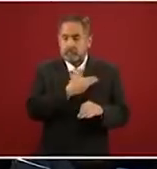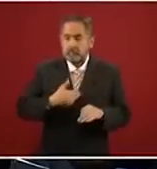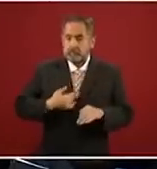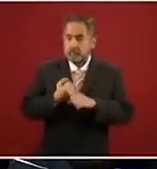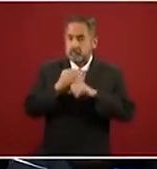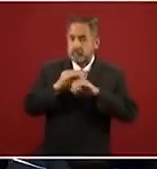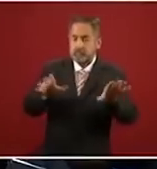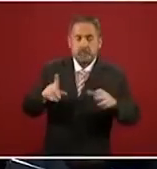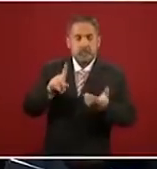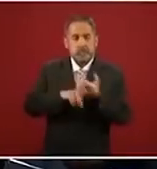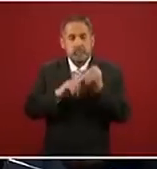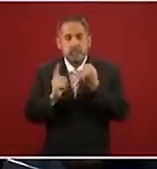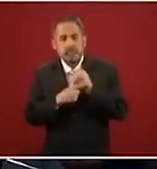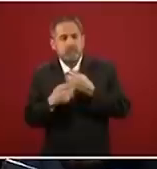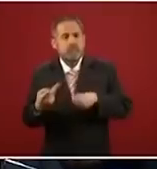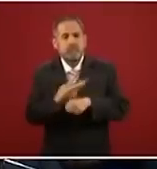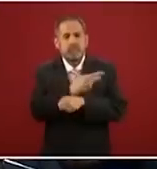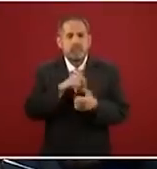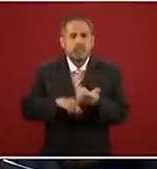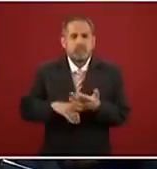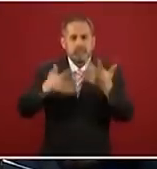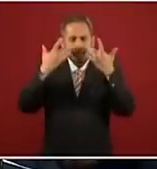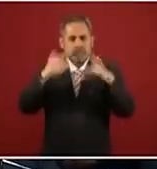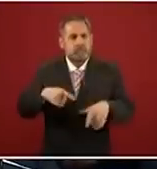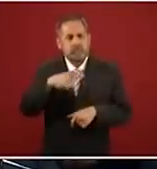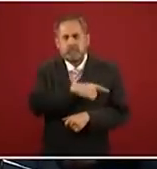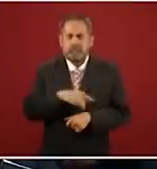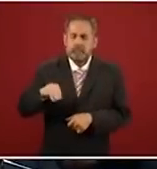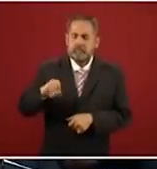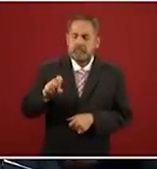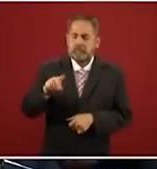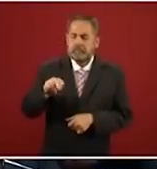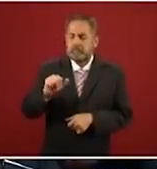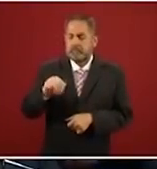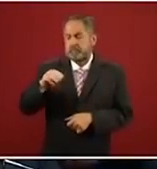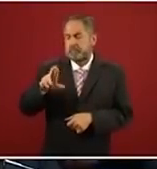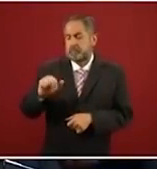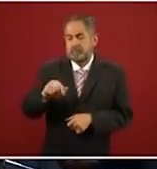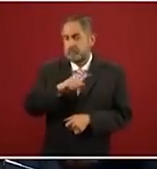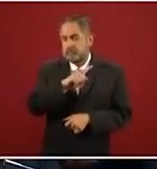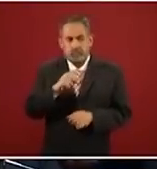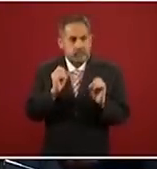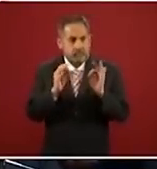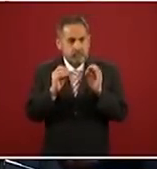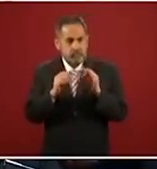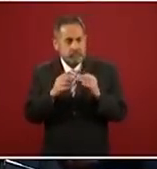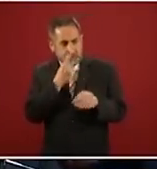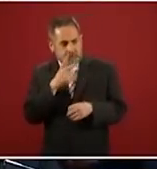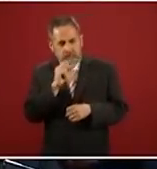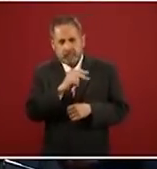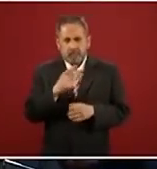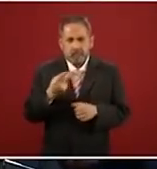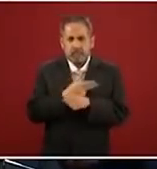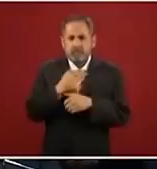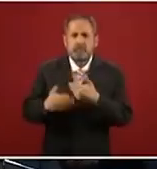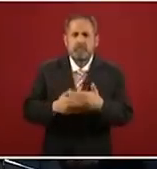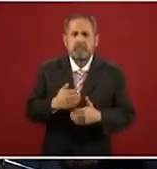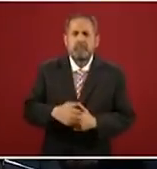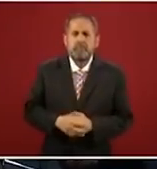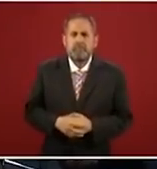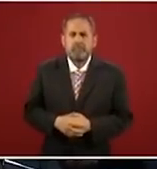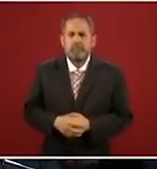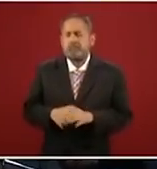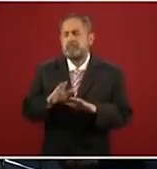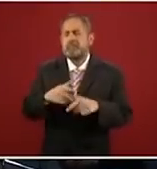conocer las causas de la renuncia del ministro medina-mora y si es que la oficina va a impugnar o qué es lo que sigue por lo que